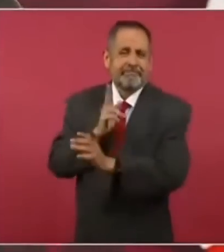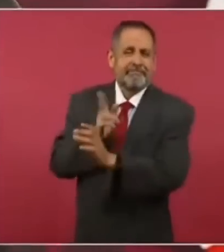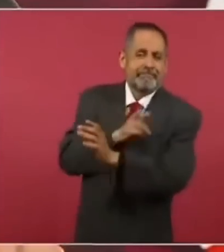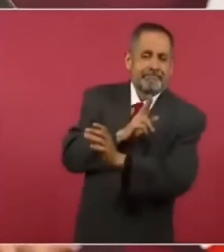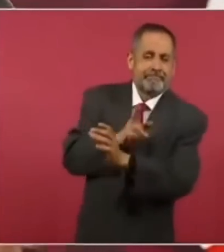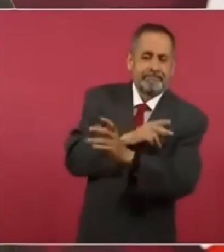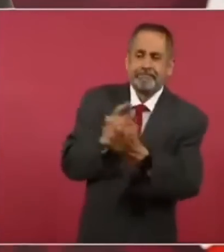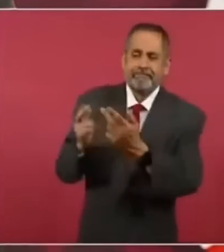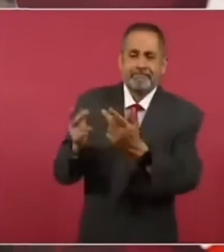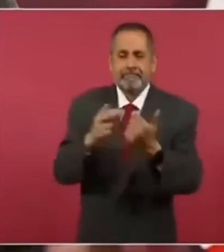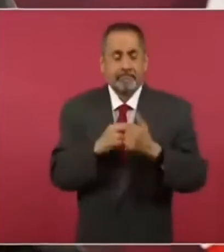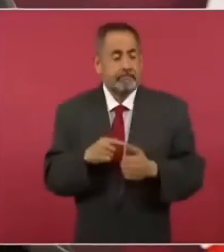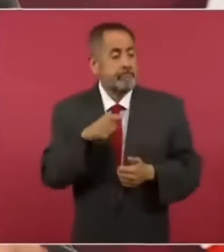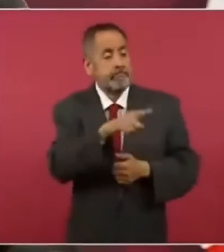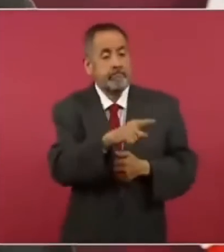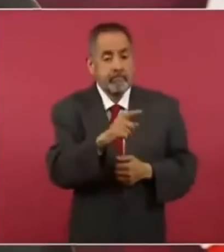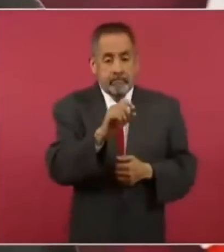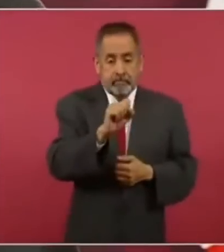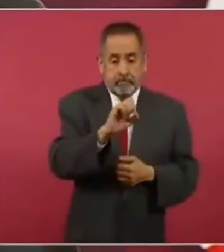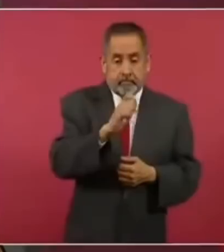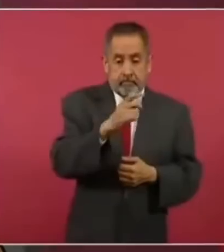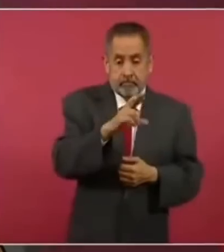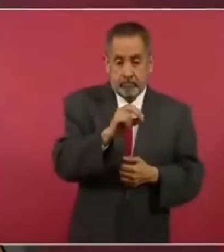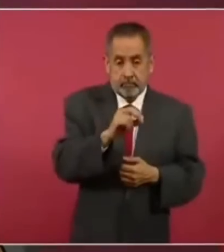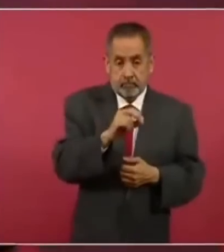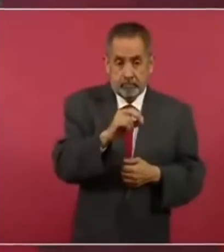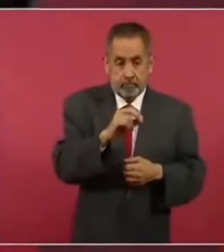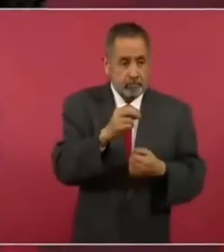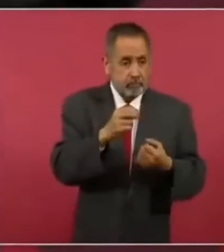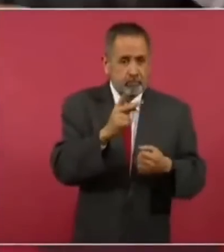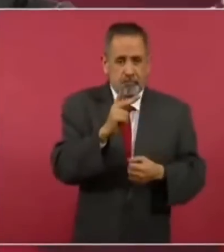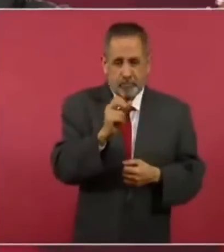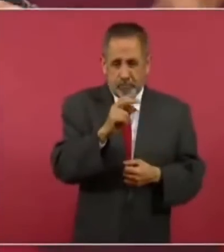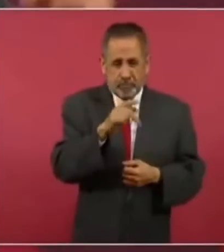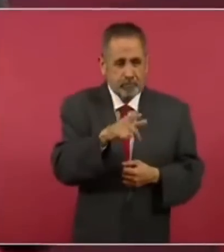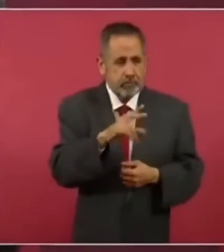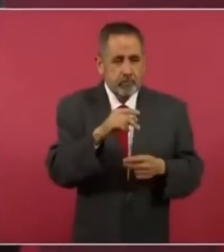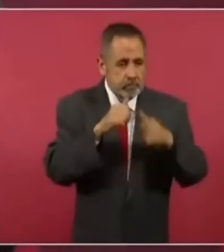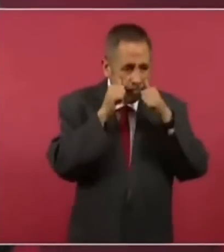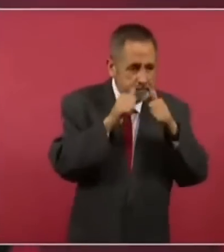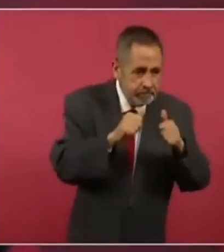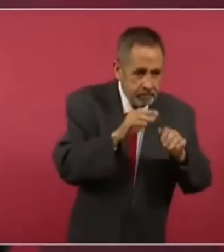que el Seguro Popular no es atención médica, es dinero.